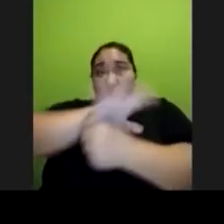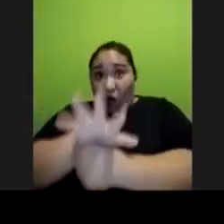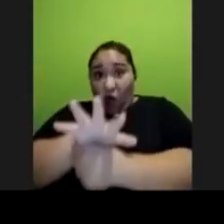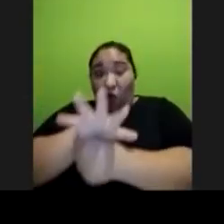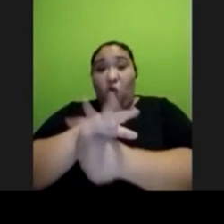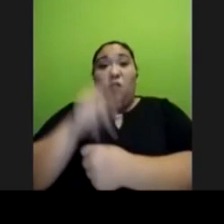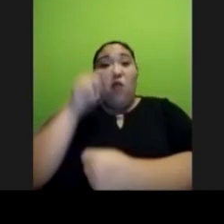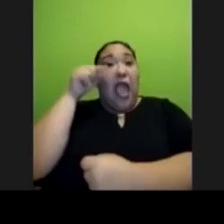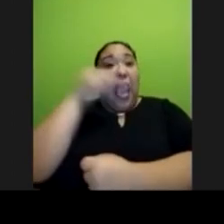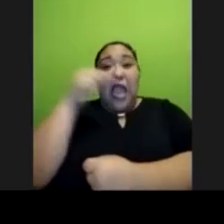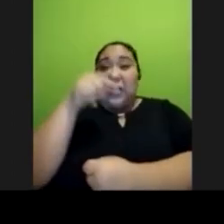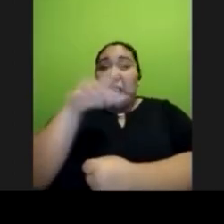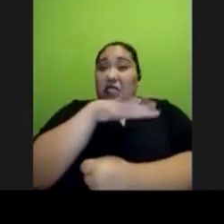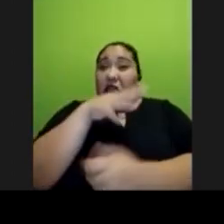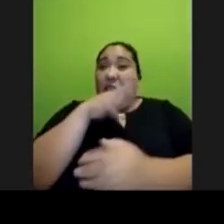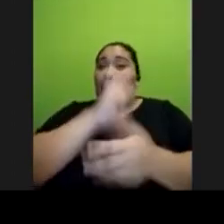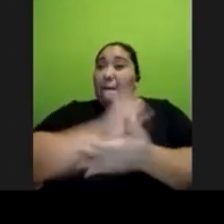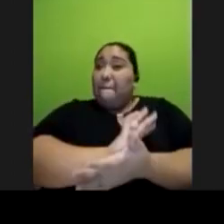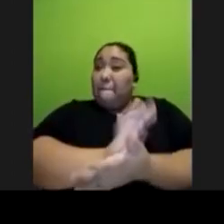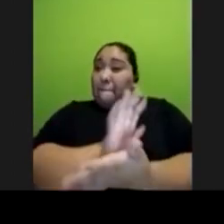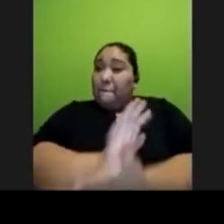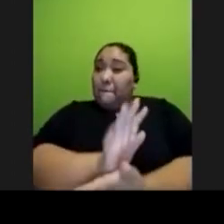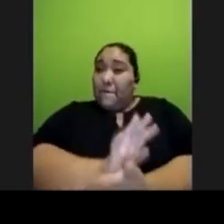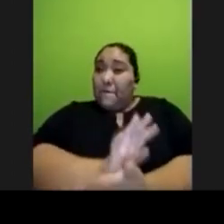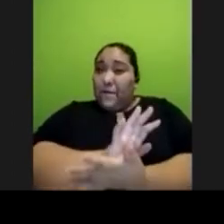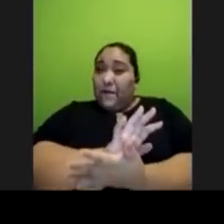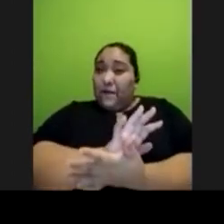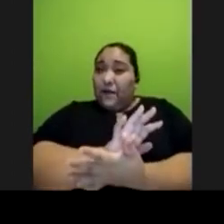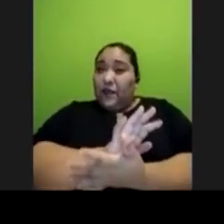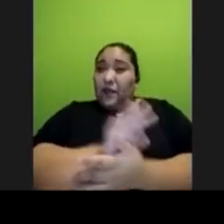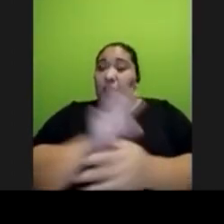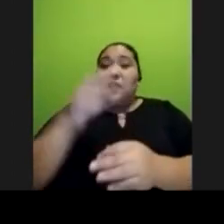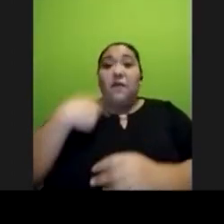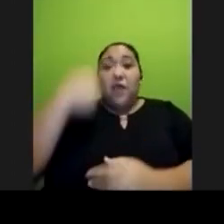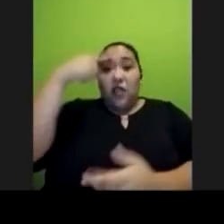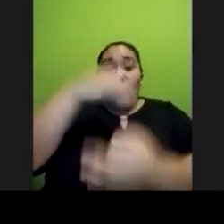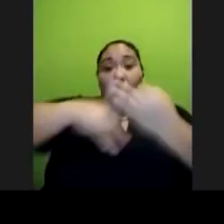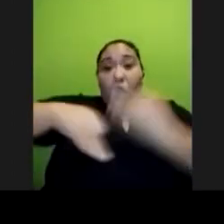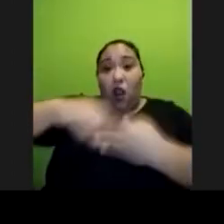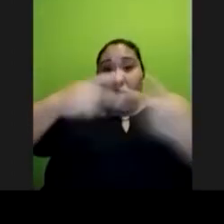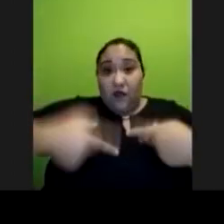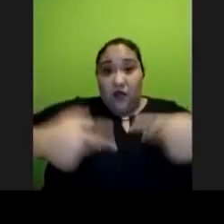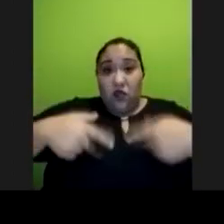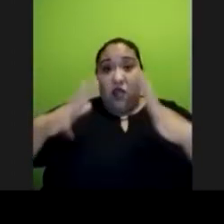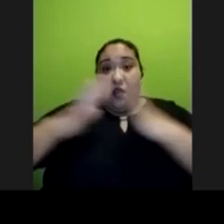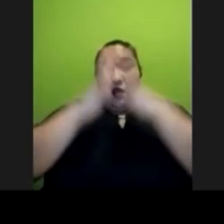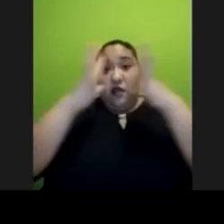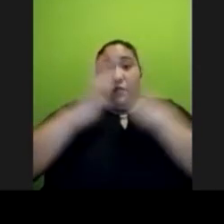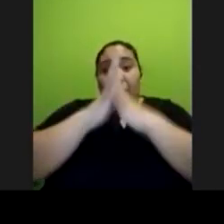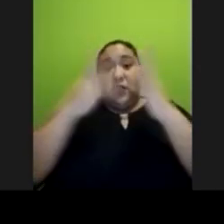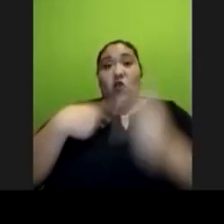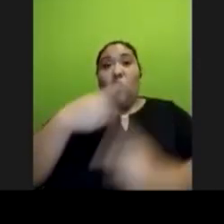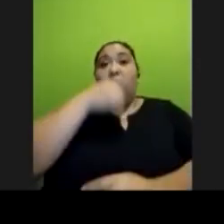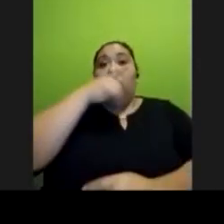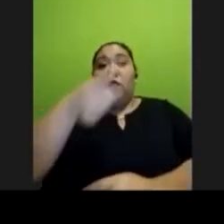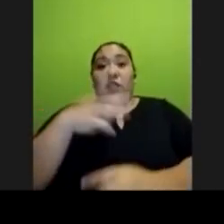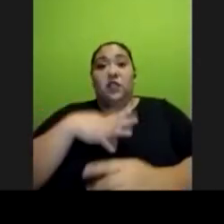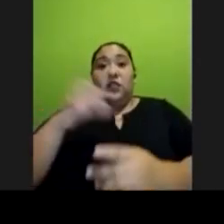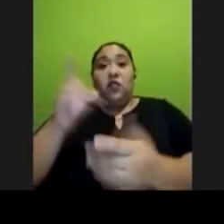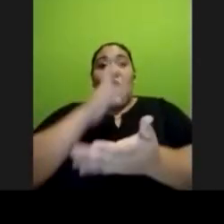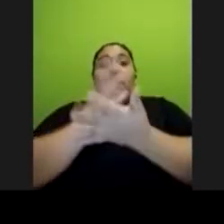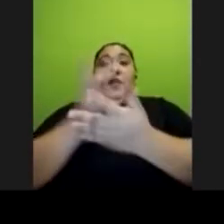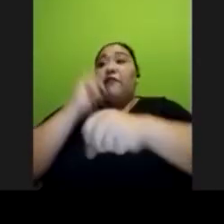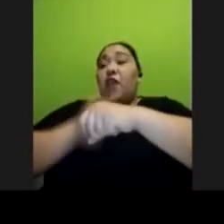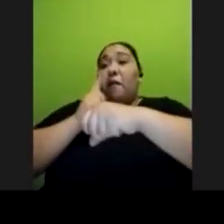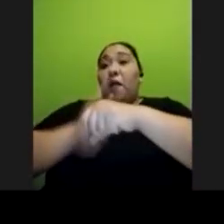todos y cada una de las personas que estamos aquí, a los participantes, nos puede dar. Es decir, como decía Daniel, no es una enfermedad de ricos, no es una enfermedad